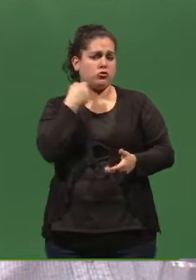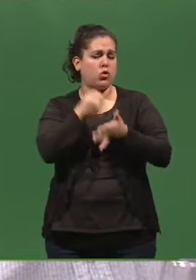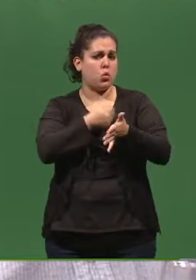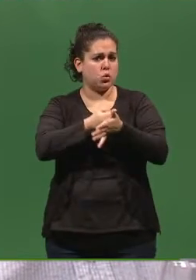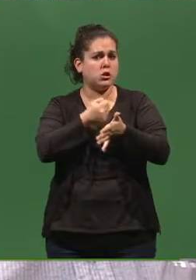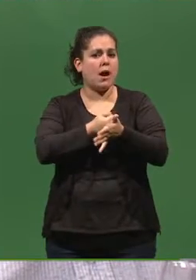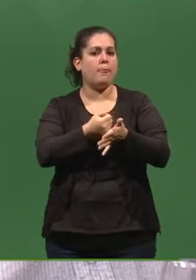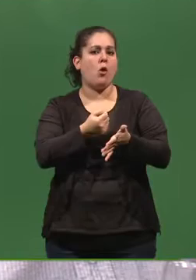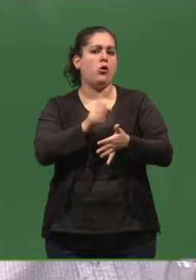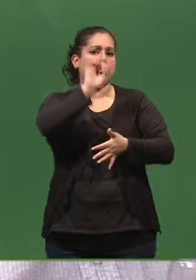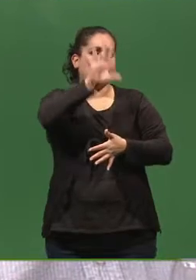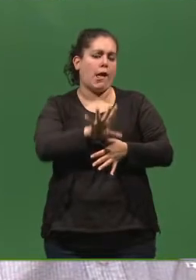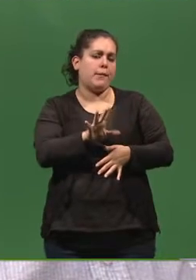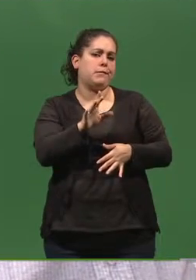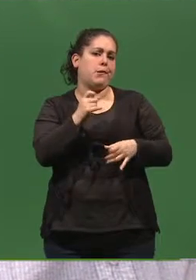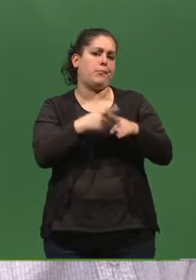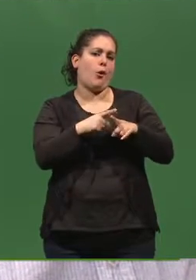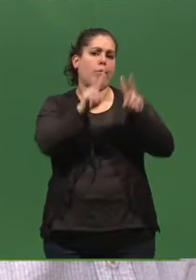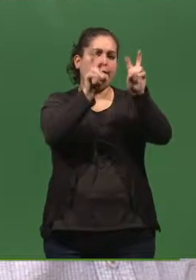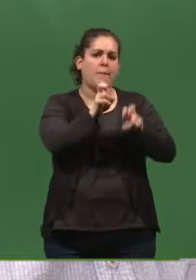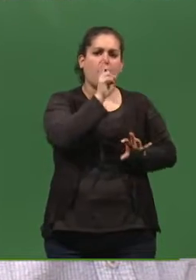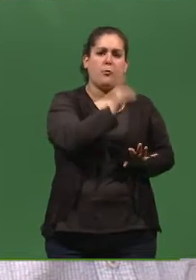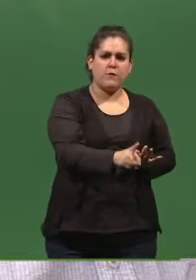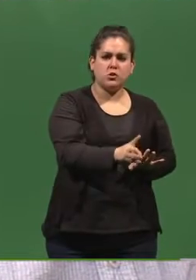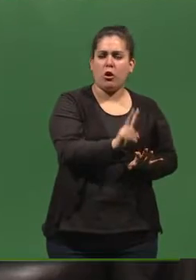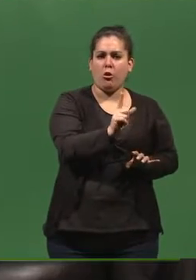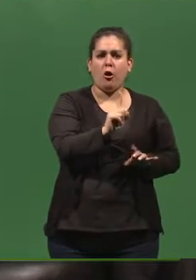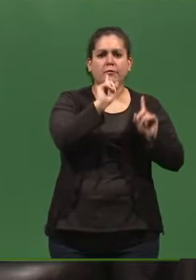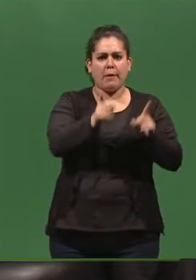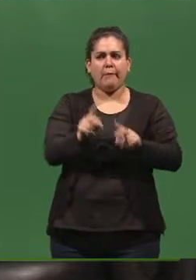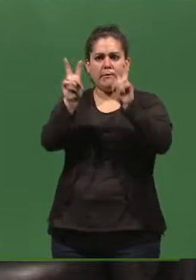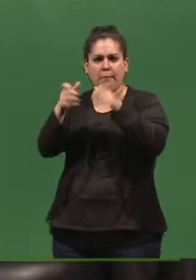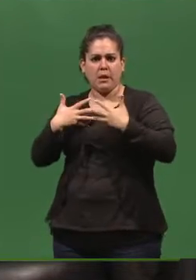andar luchando no solo con el tema de la prohibición,